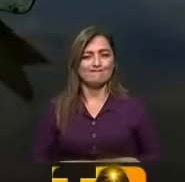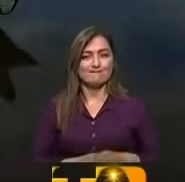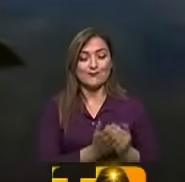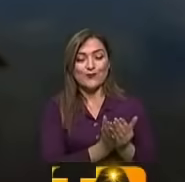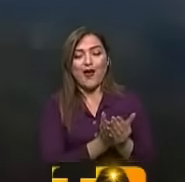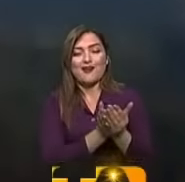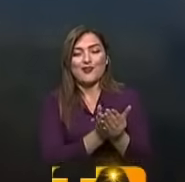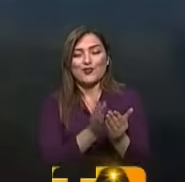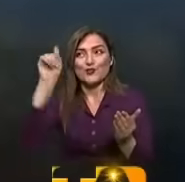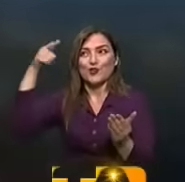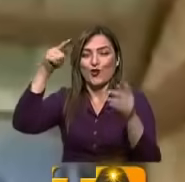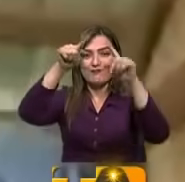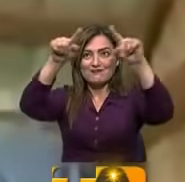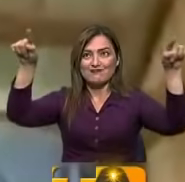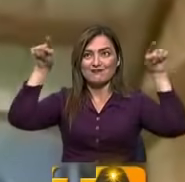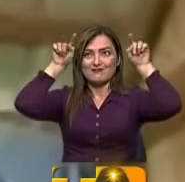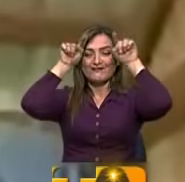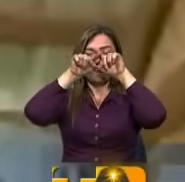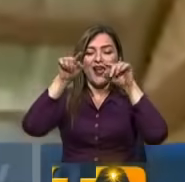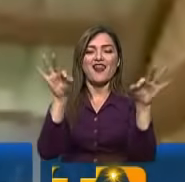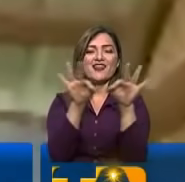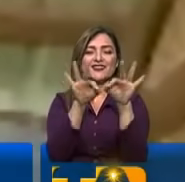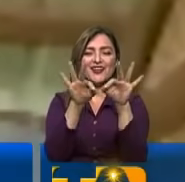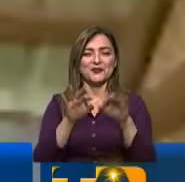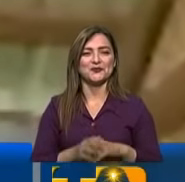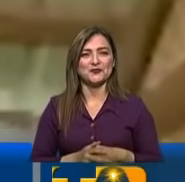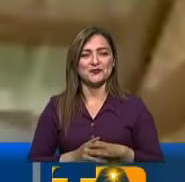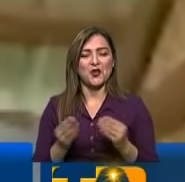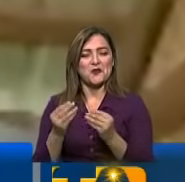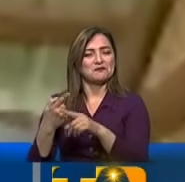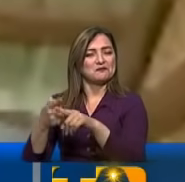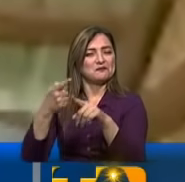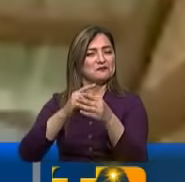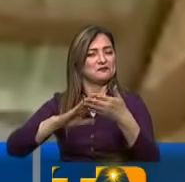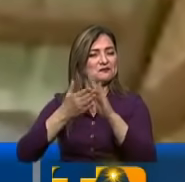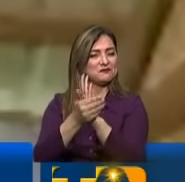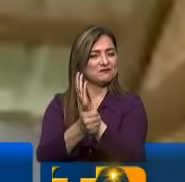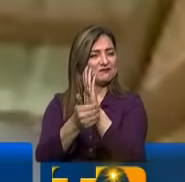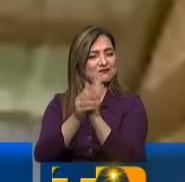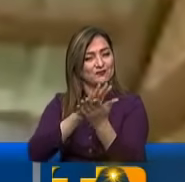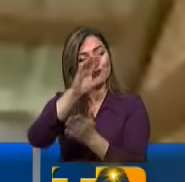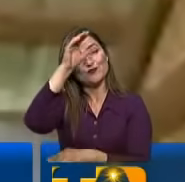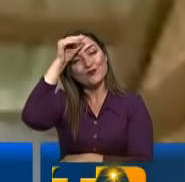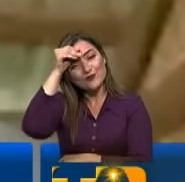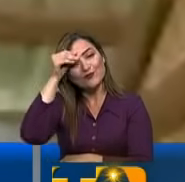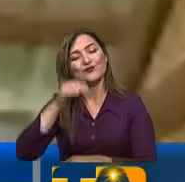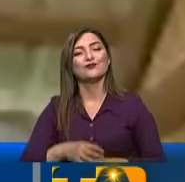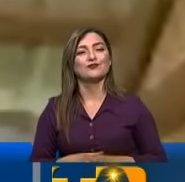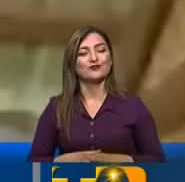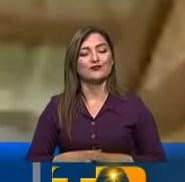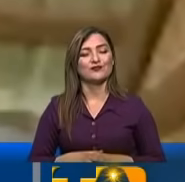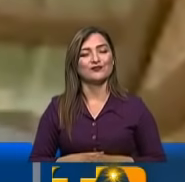Barcos que se mueven con energía solar. Se han capacitado varios jóvenes de distintas comunidades que se refiere en el tema